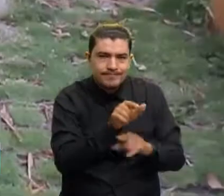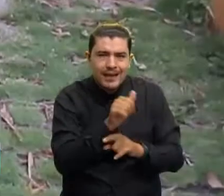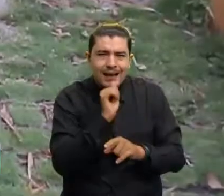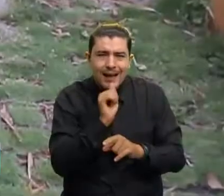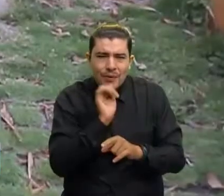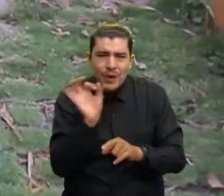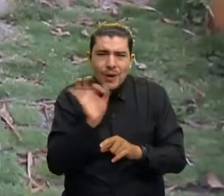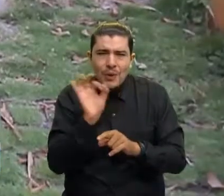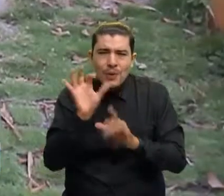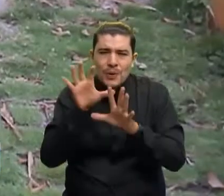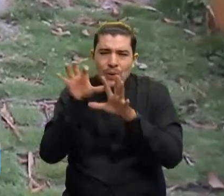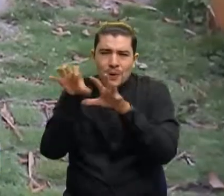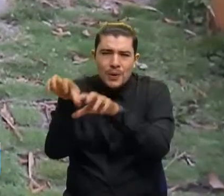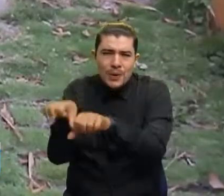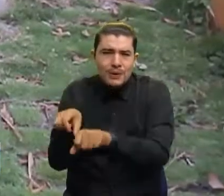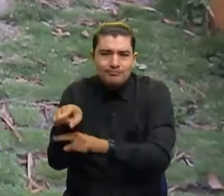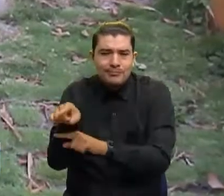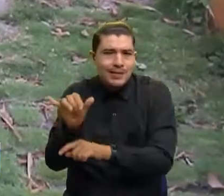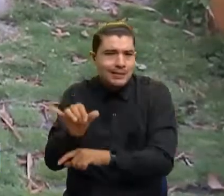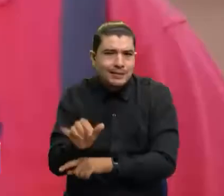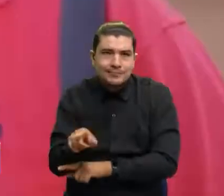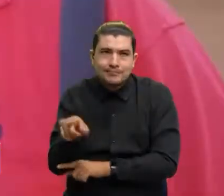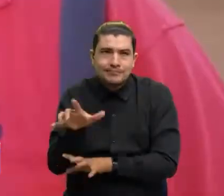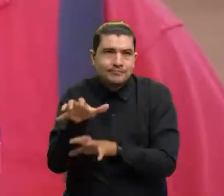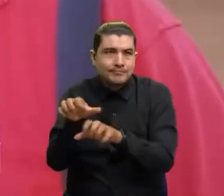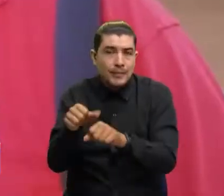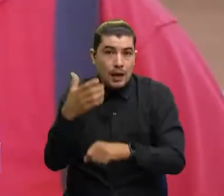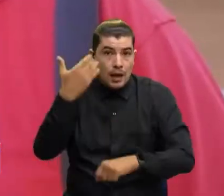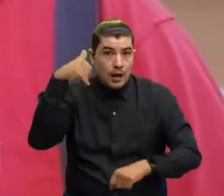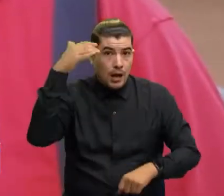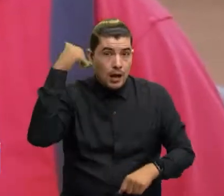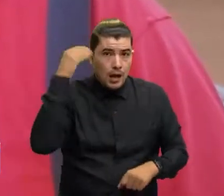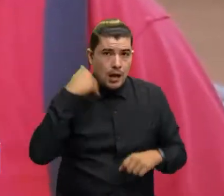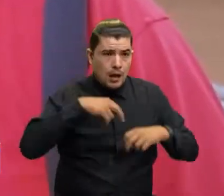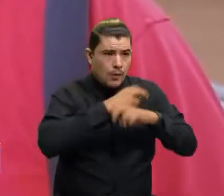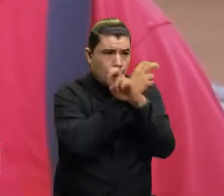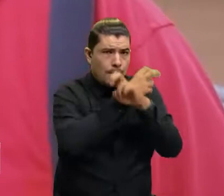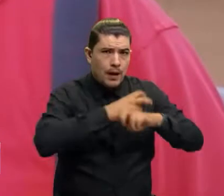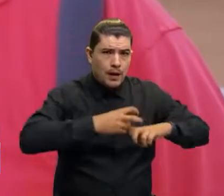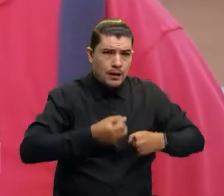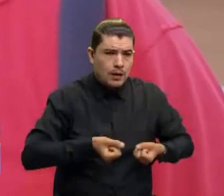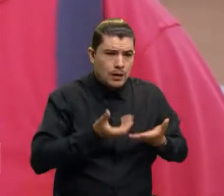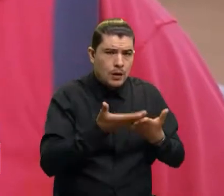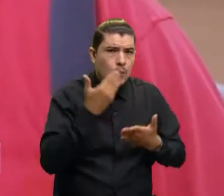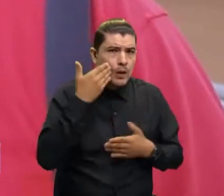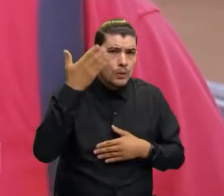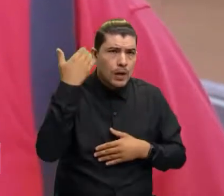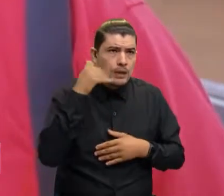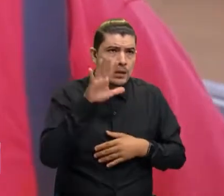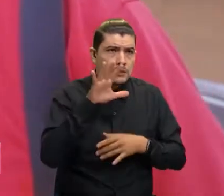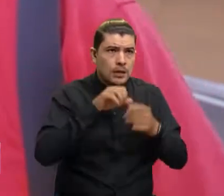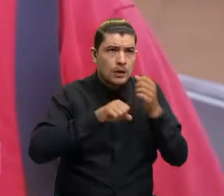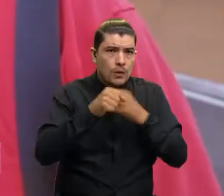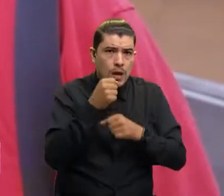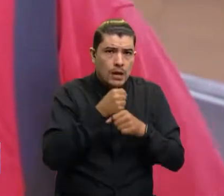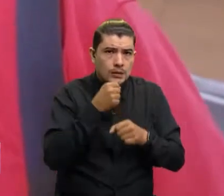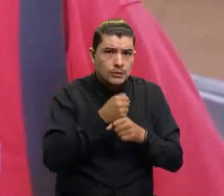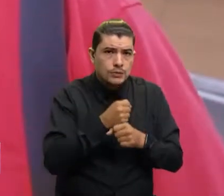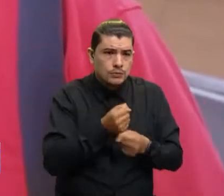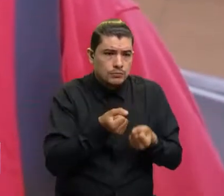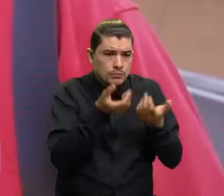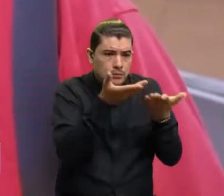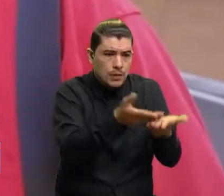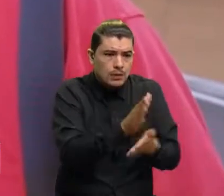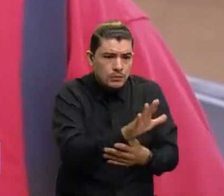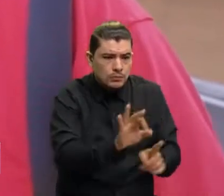abandono han hecho de las suyas. Después de haber sido un parque que se entregó a la comunidad hace unos 5 años y de haber estado en todo su